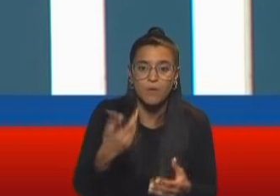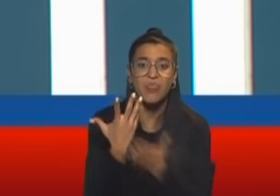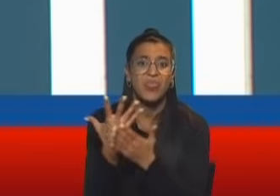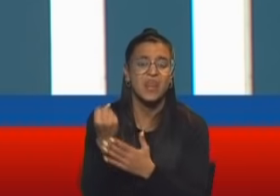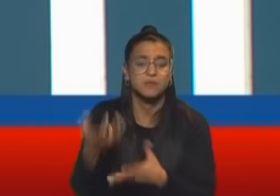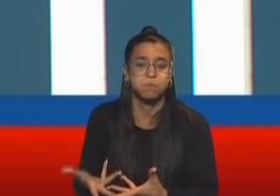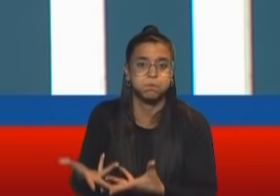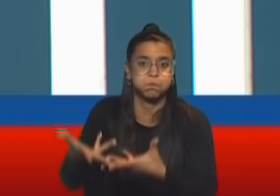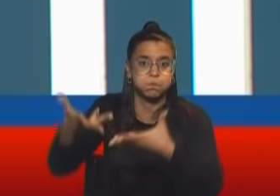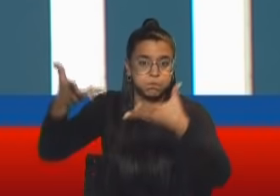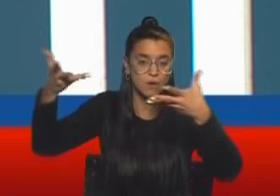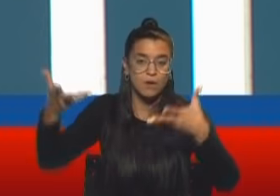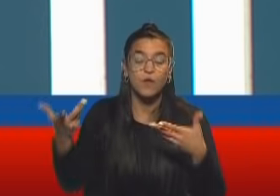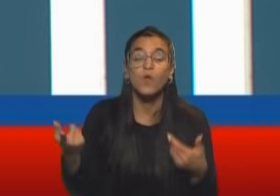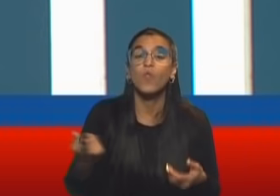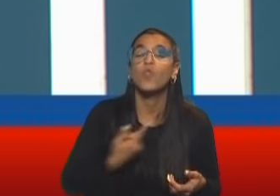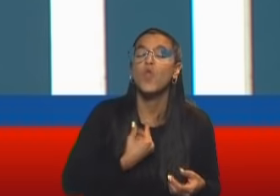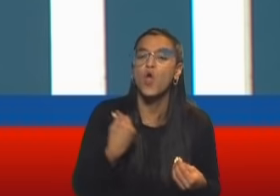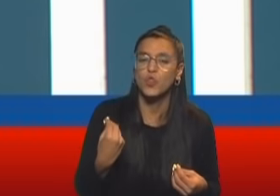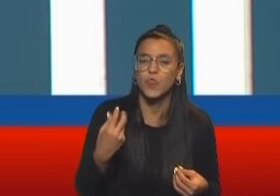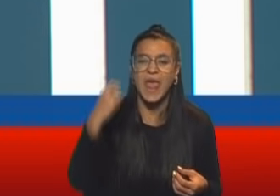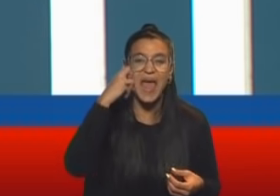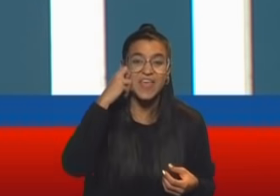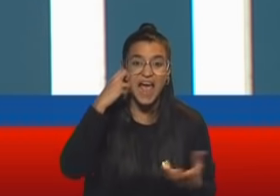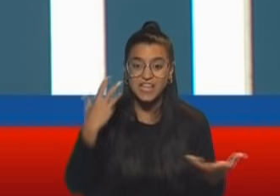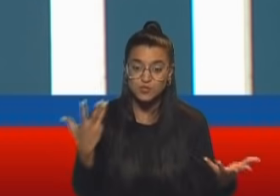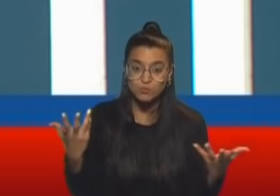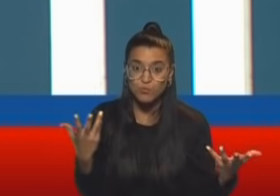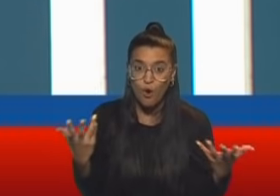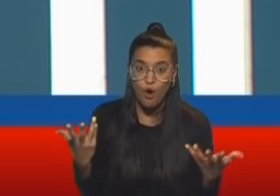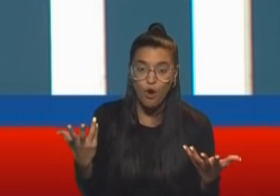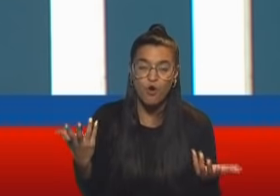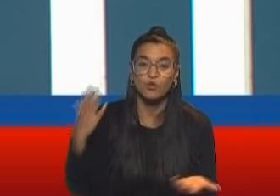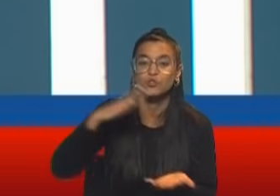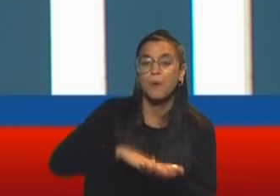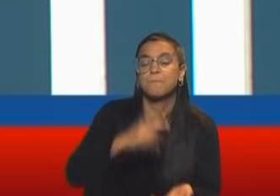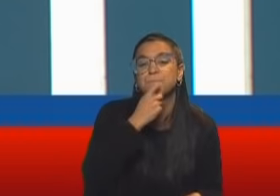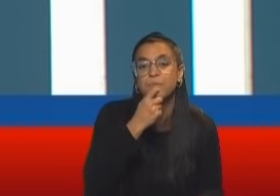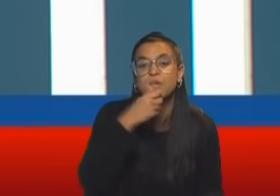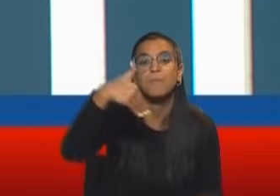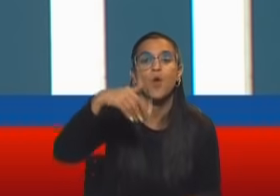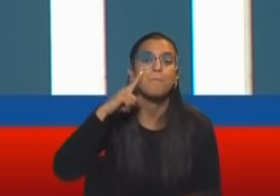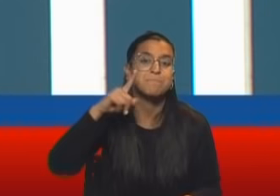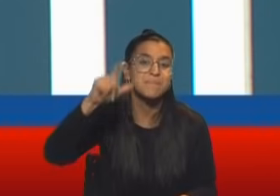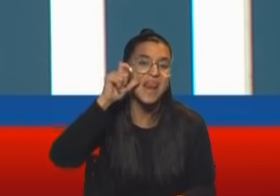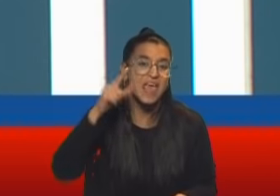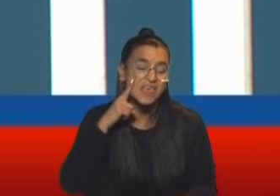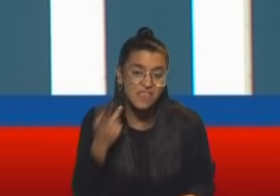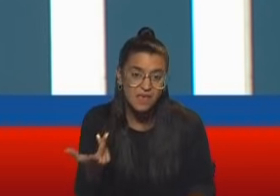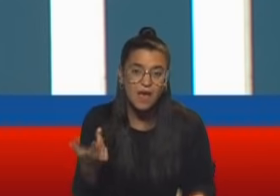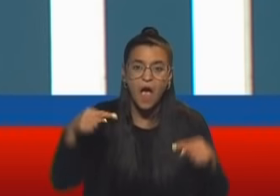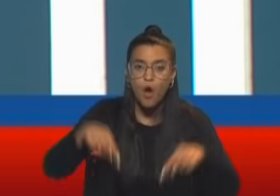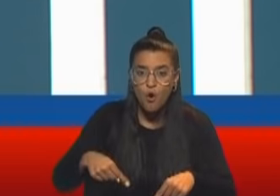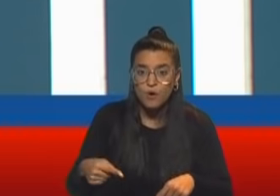ultraderecha. ¿Dónde se va a ubicar el radicalismo respecto de, por ejemplo, a Milei? ¿Cómo se ubican?